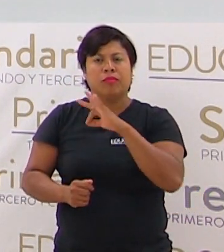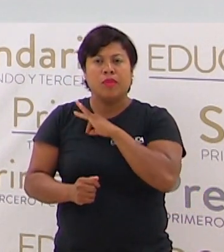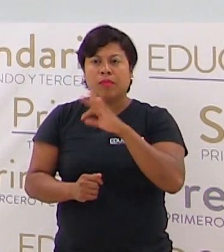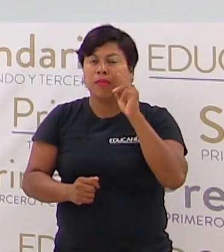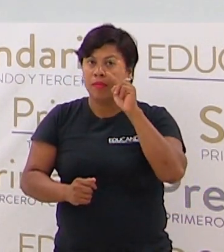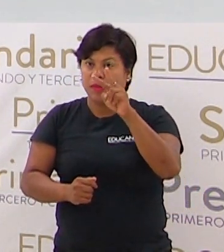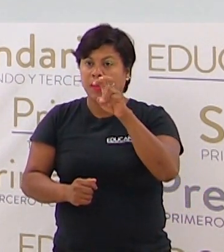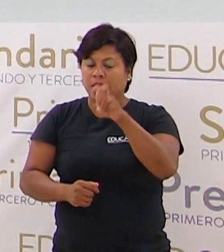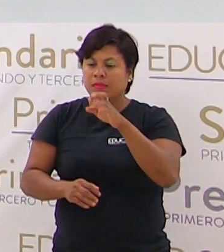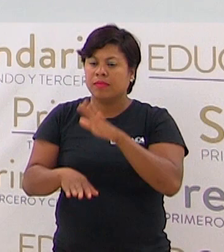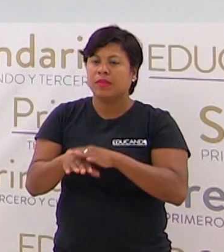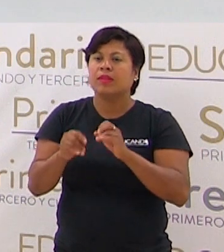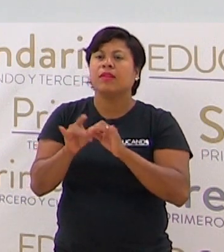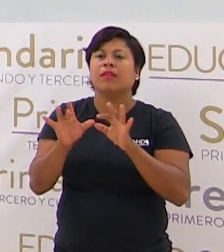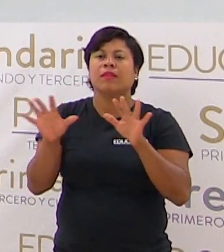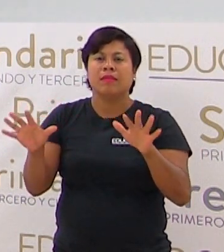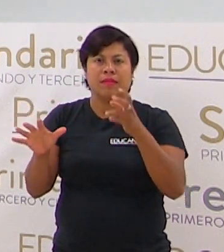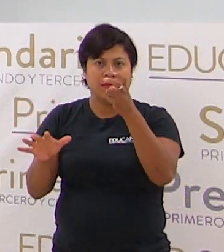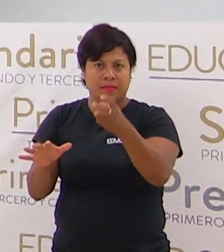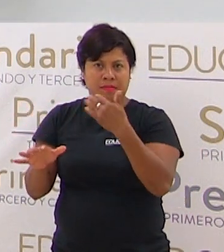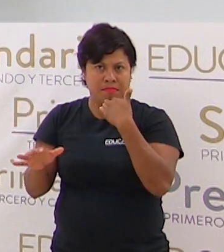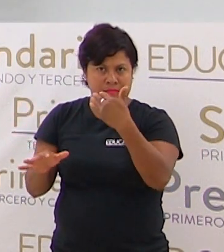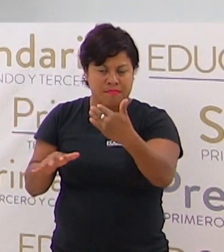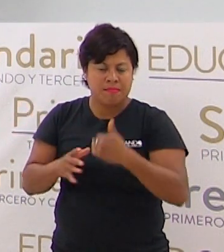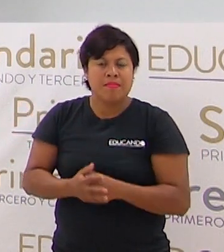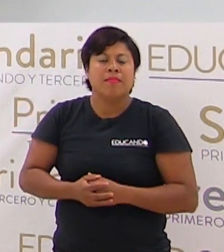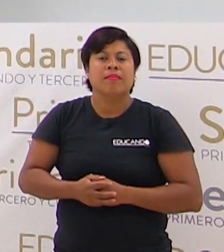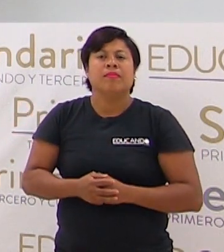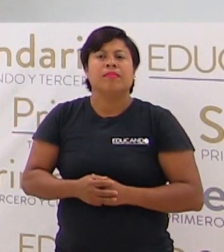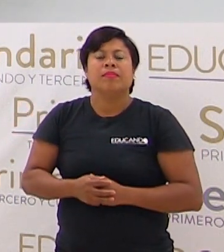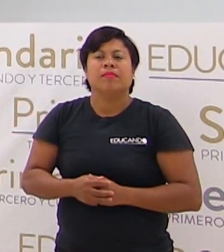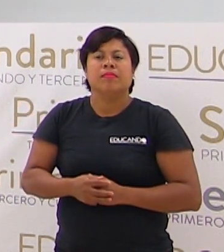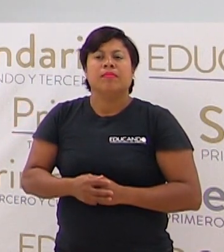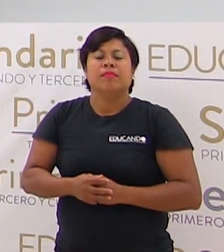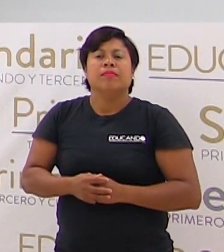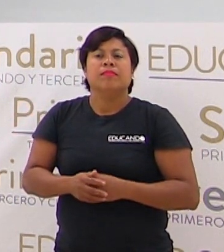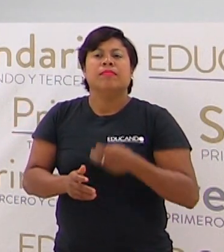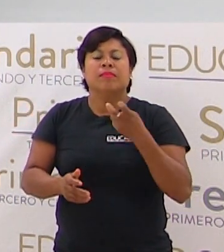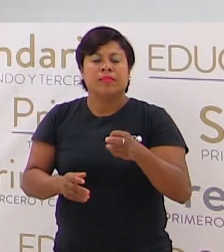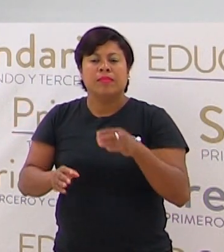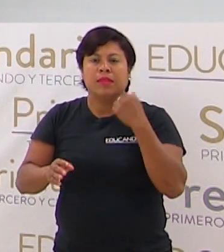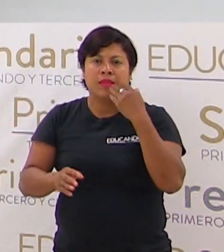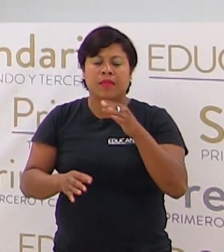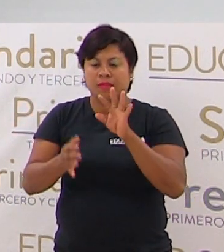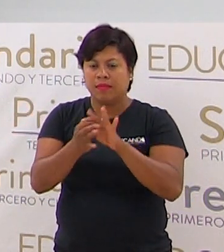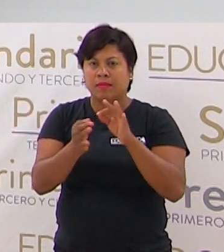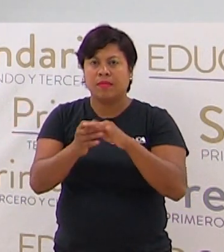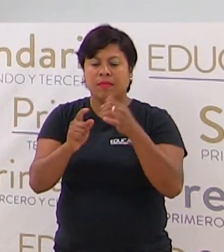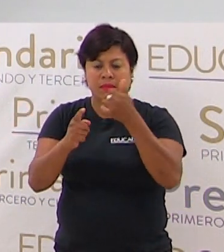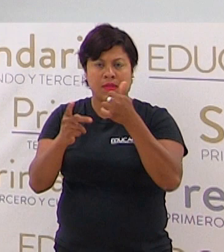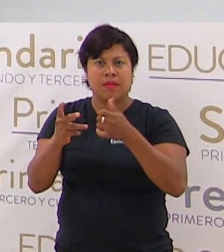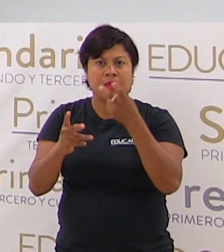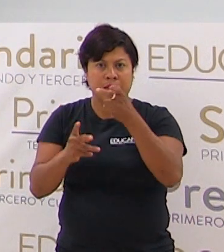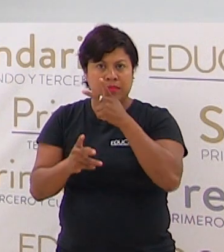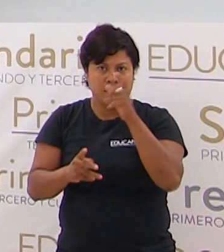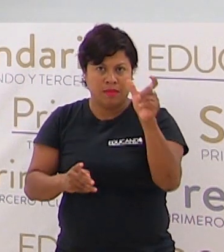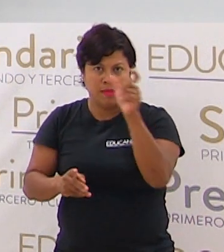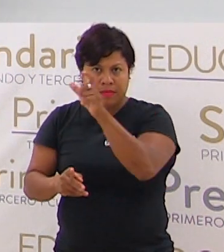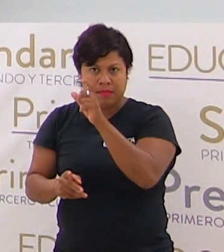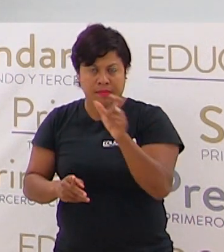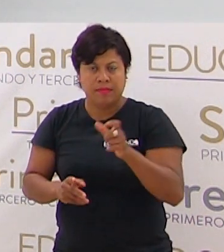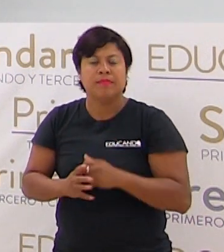poder definir y esclarecer muy bien lo que nos quieren comentar en cada uno de estos